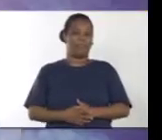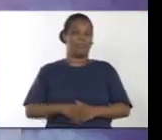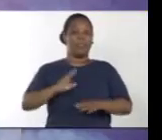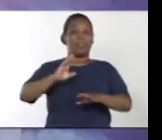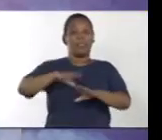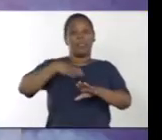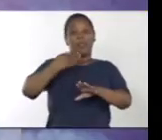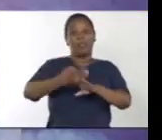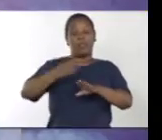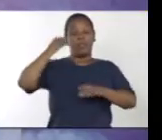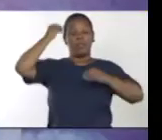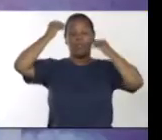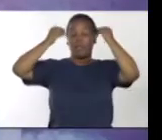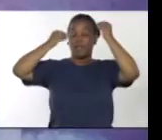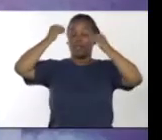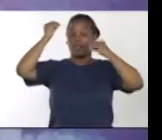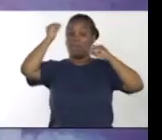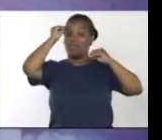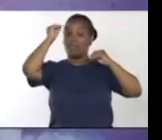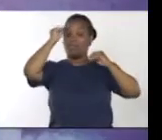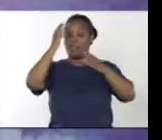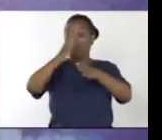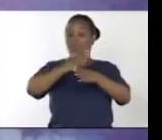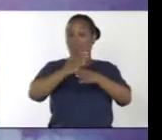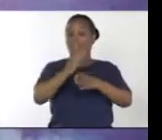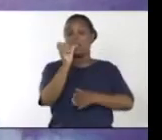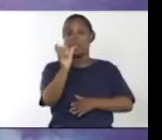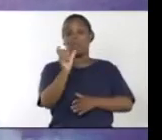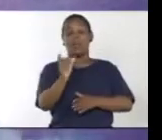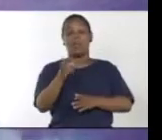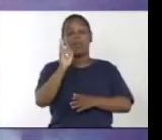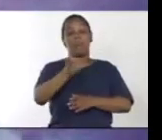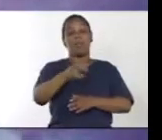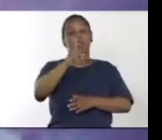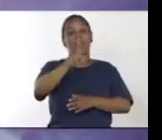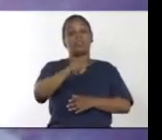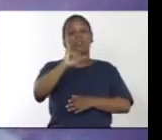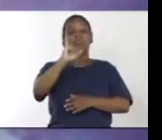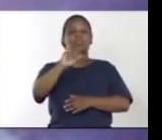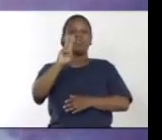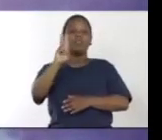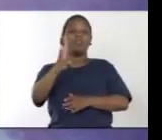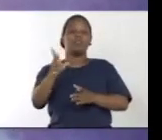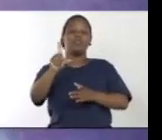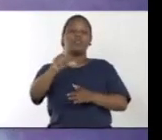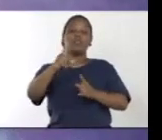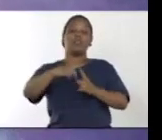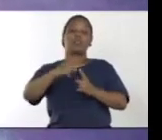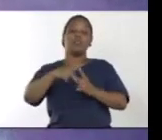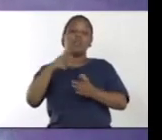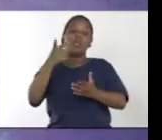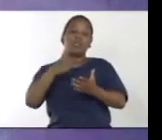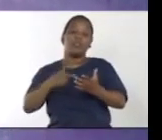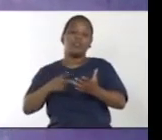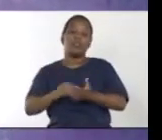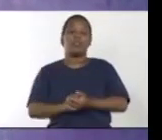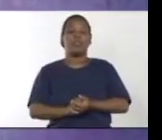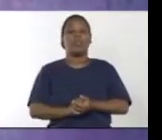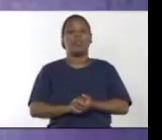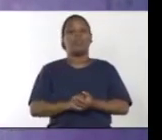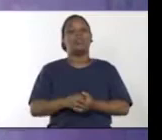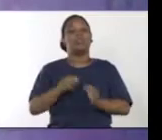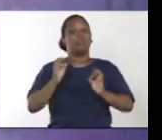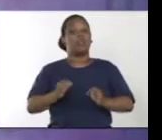Luego de analizar y comprender los significados de las palabras de la página 162 de sus libros de lectura,